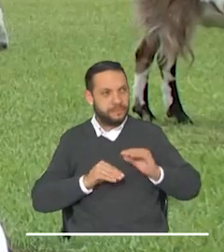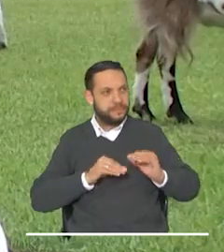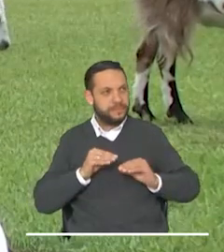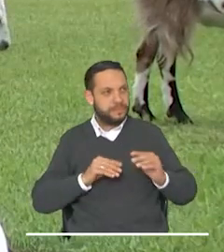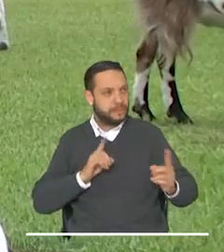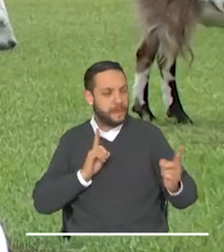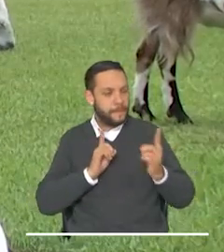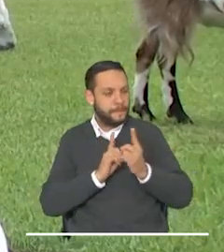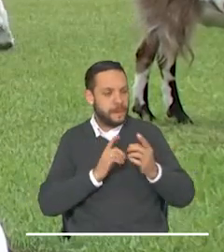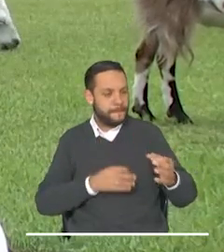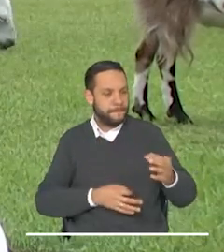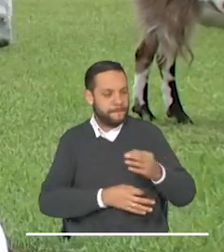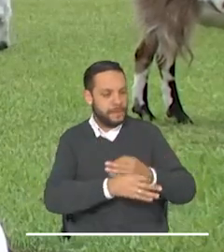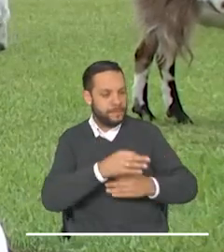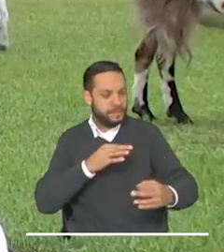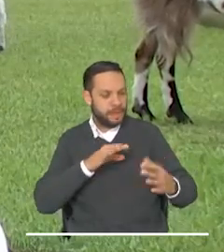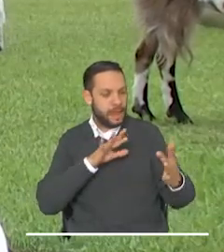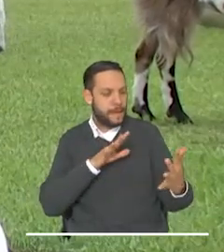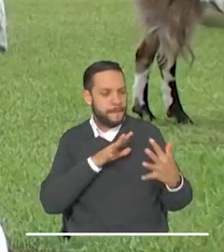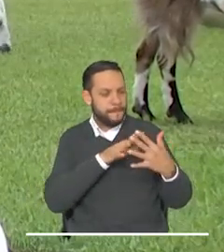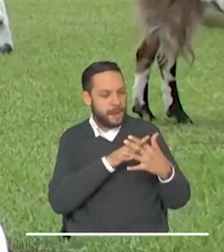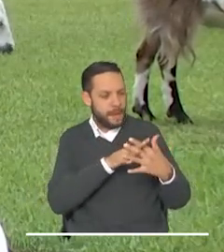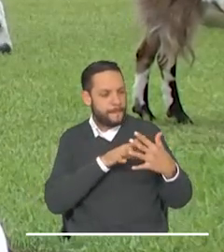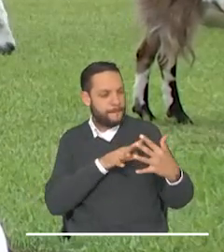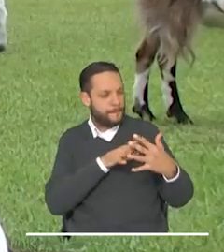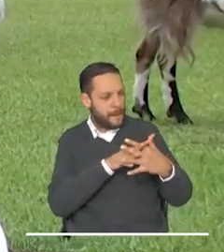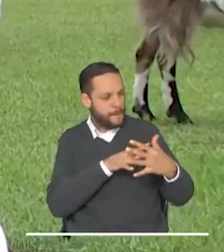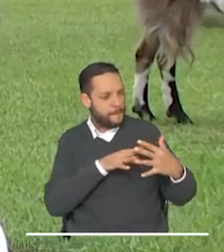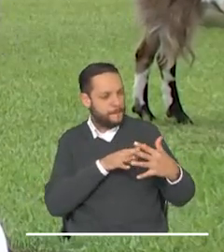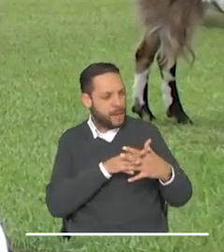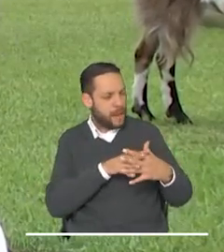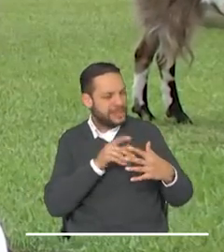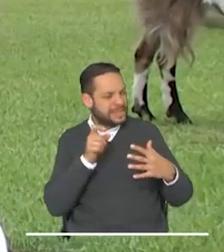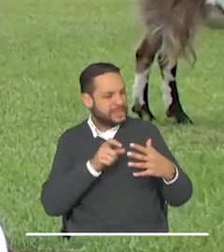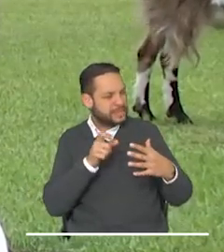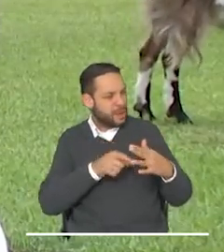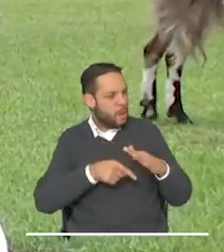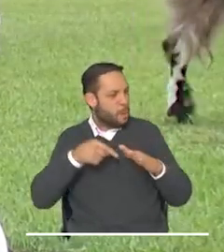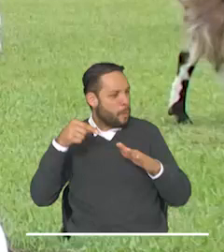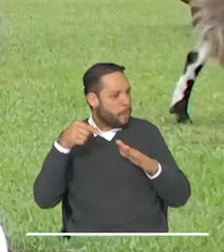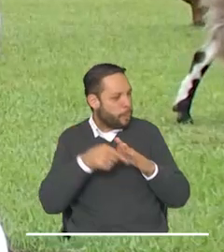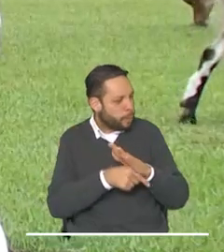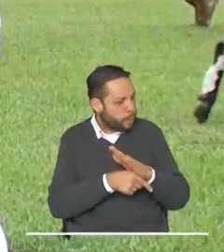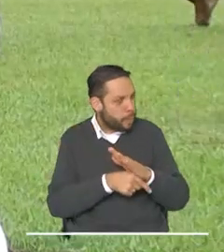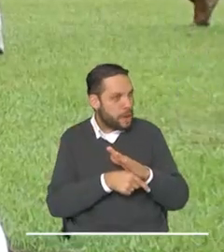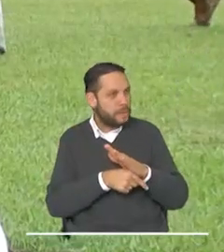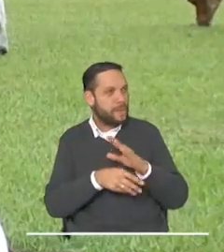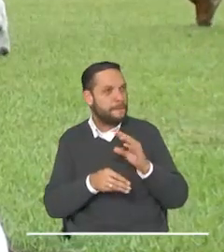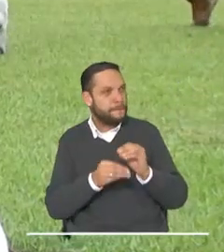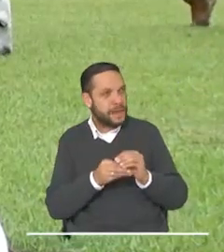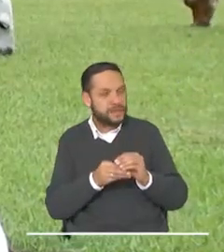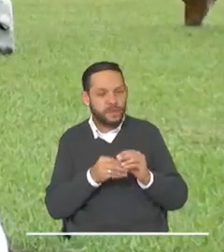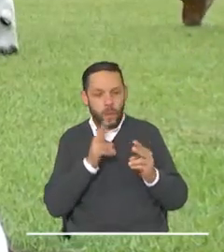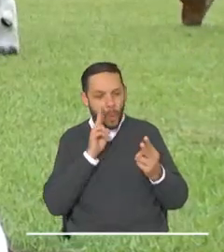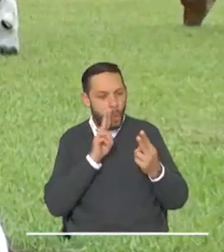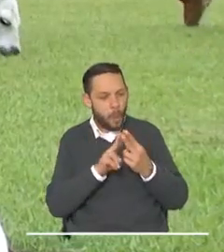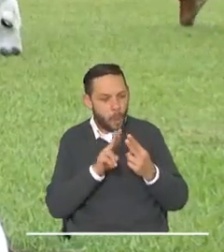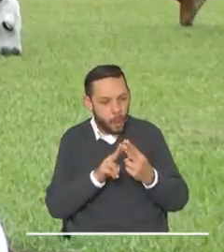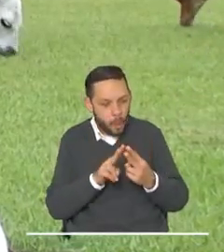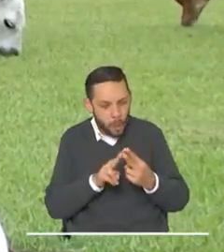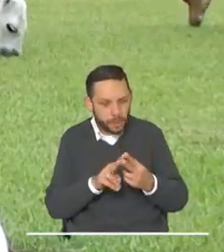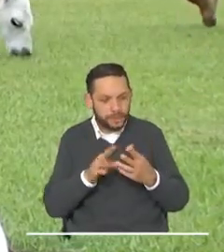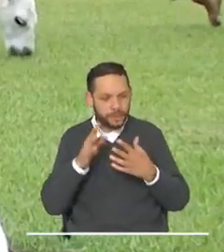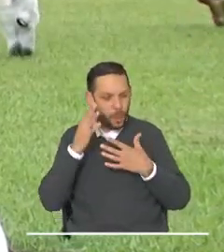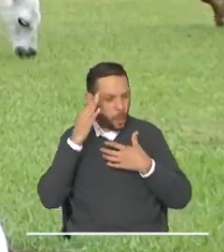personalización proyectiva empezar a ahondar en asuntos mórficos empezar a reconocer los inconscientes